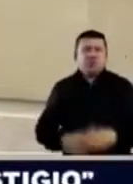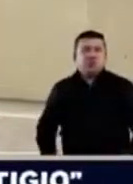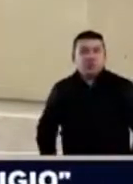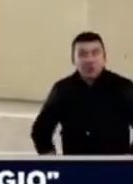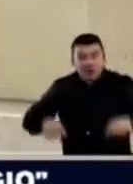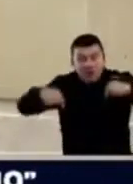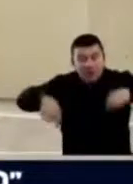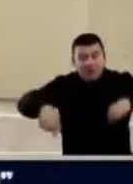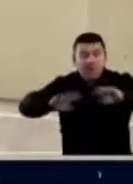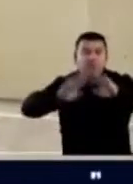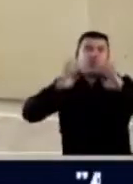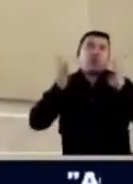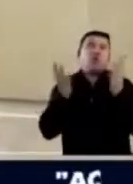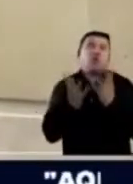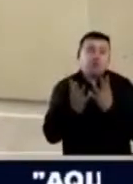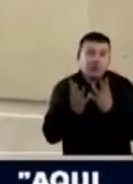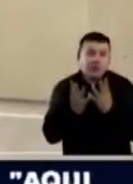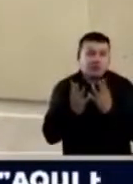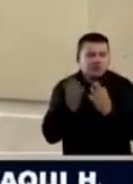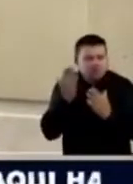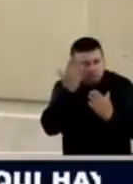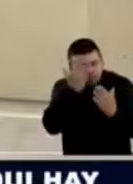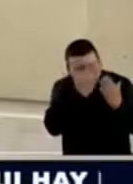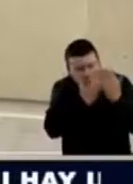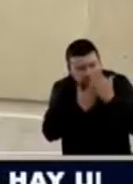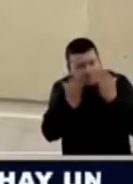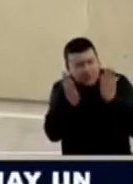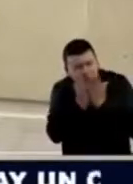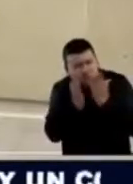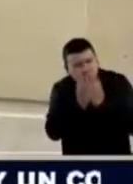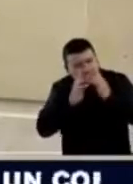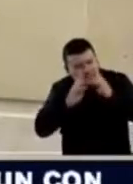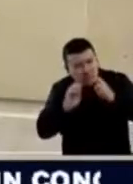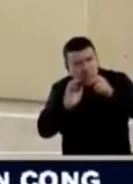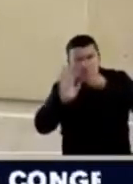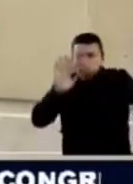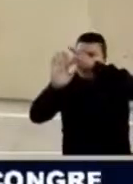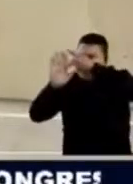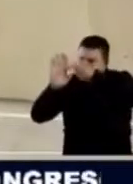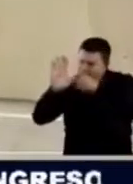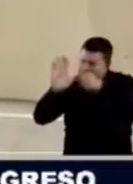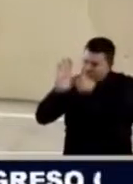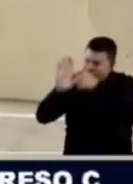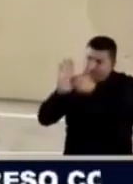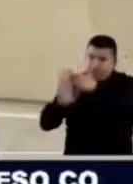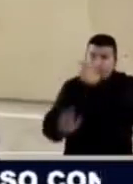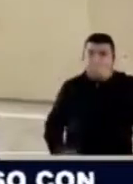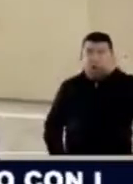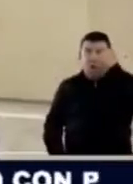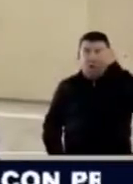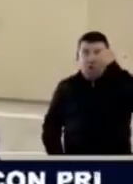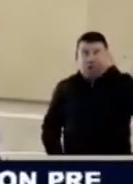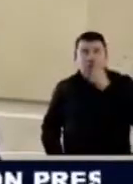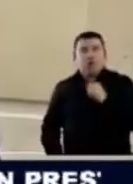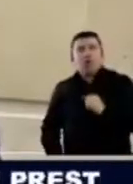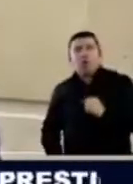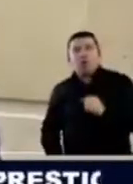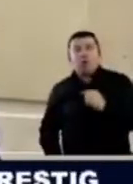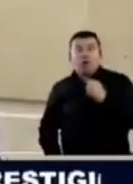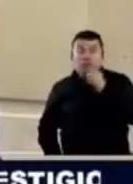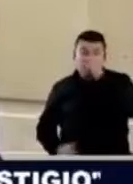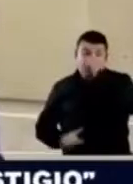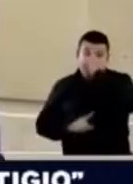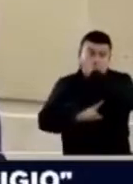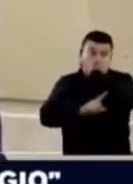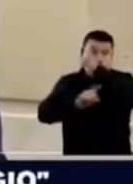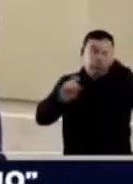este otro señor, el senador, habla de ruido de sables y habla de una cantidad de cosas que ya rayan, yo pienso que con